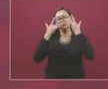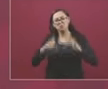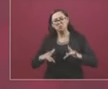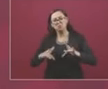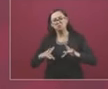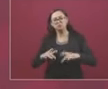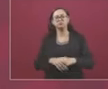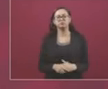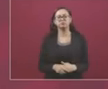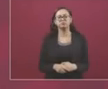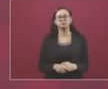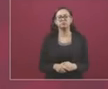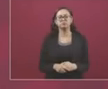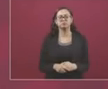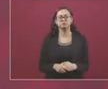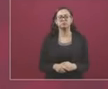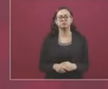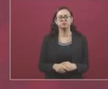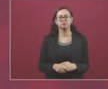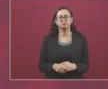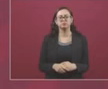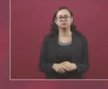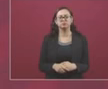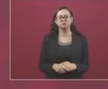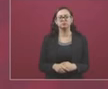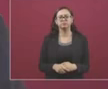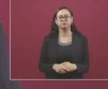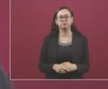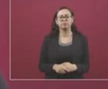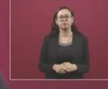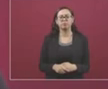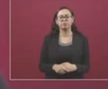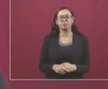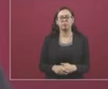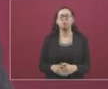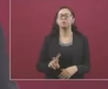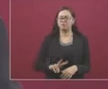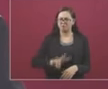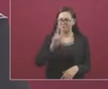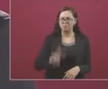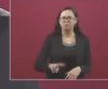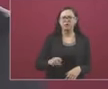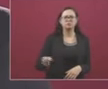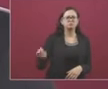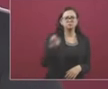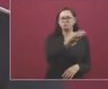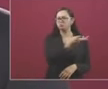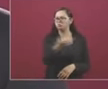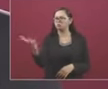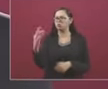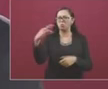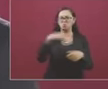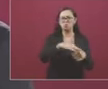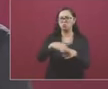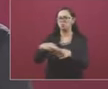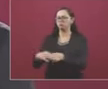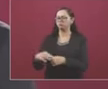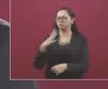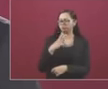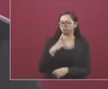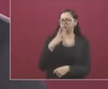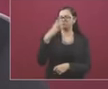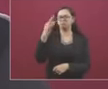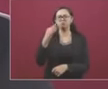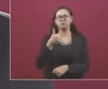ciertamente fui elegido para ejercer la presidencia durante un sexenio